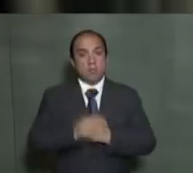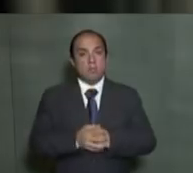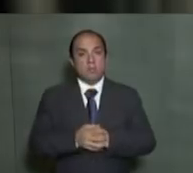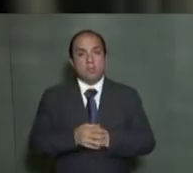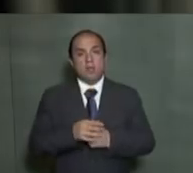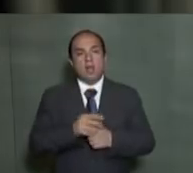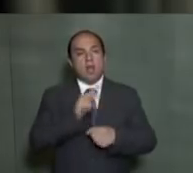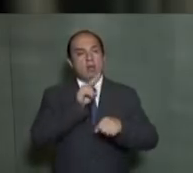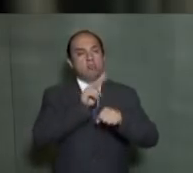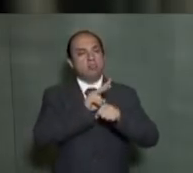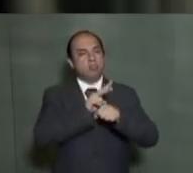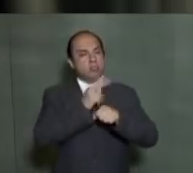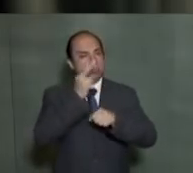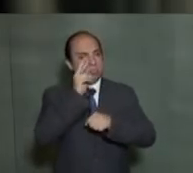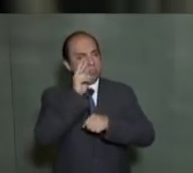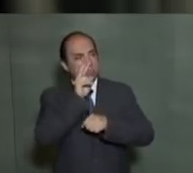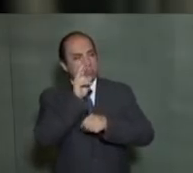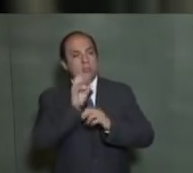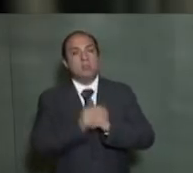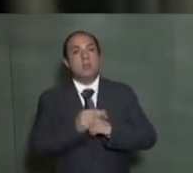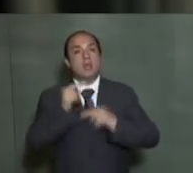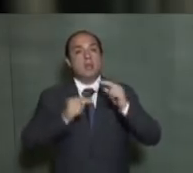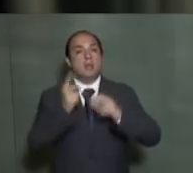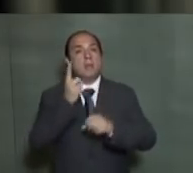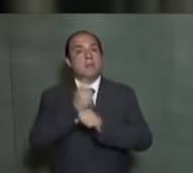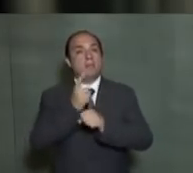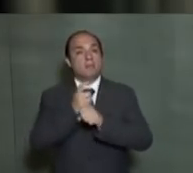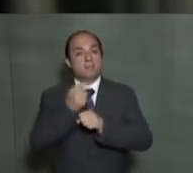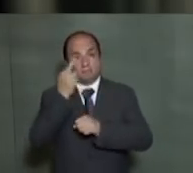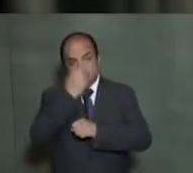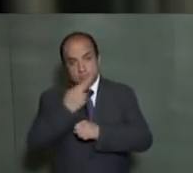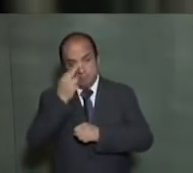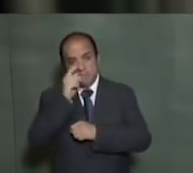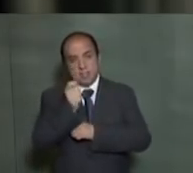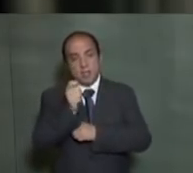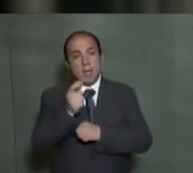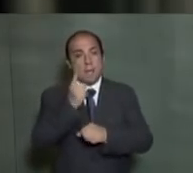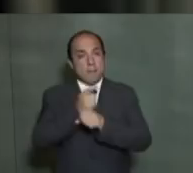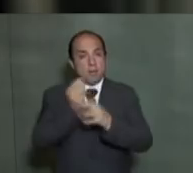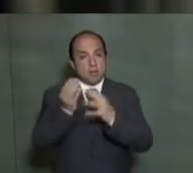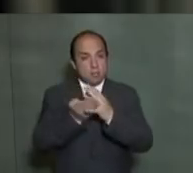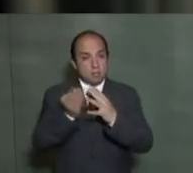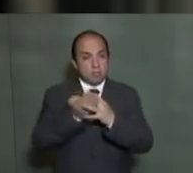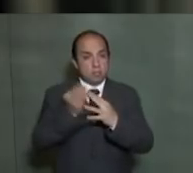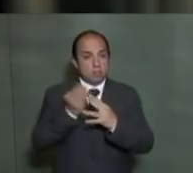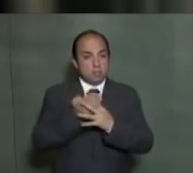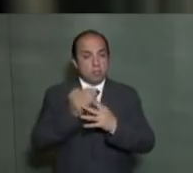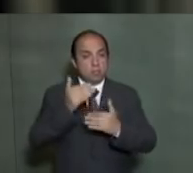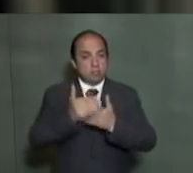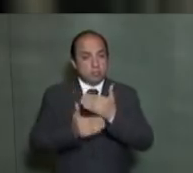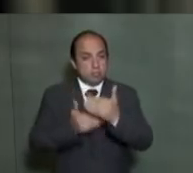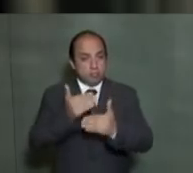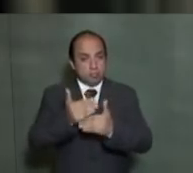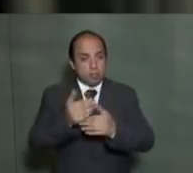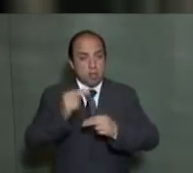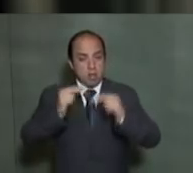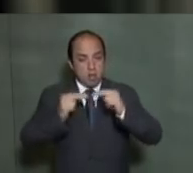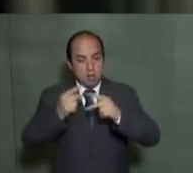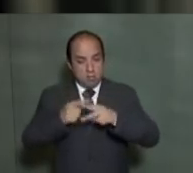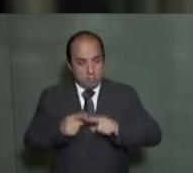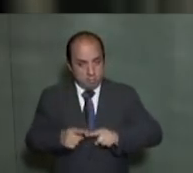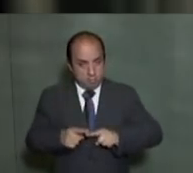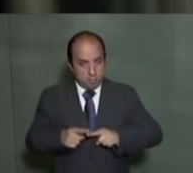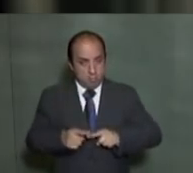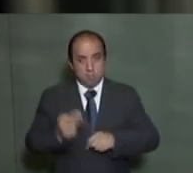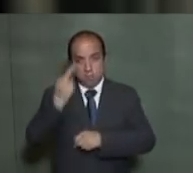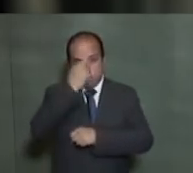vista, porque este primer nivel de evaluación corresponde al primer paso dentro de una metodología multinivel de inspección y